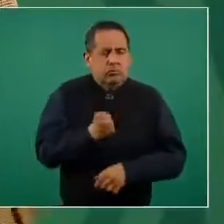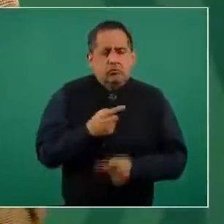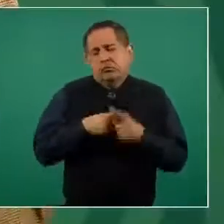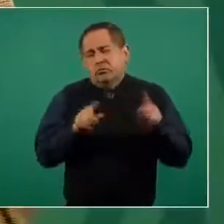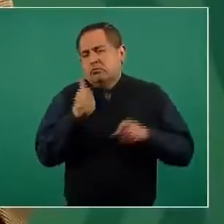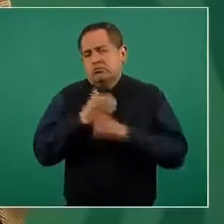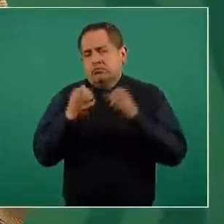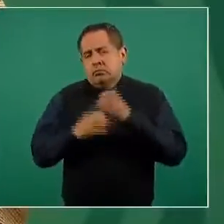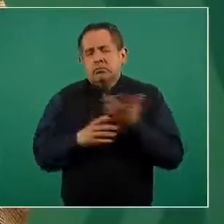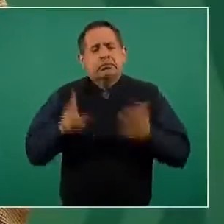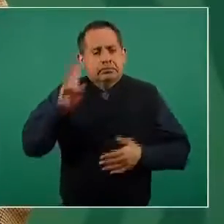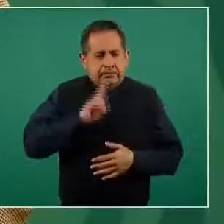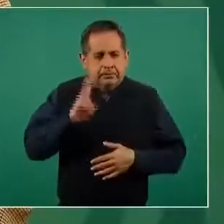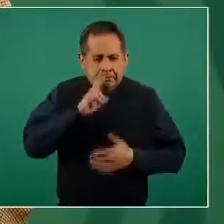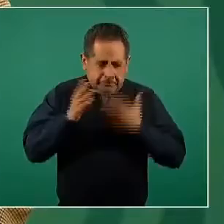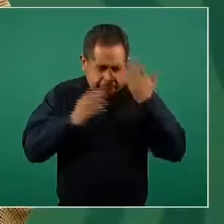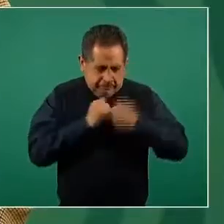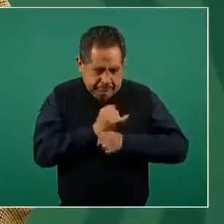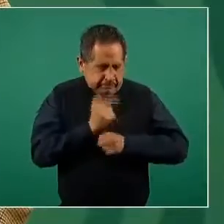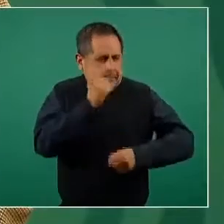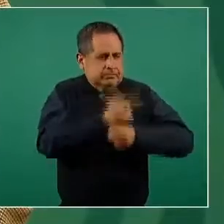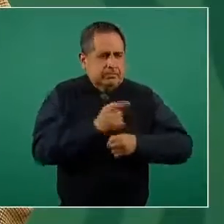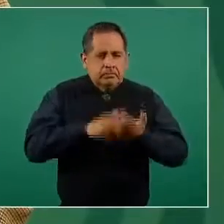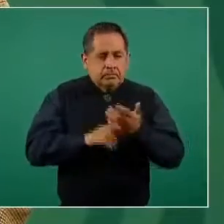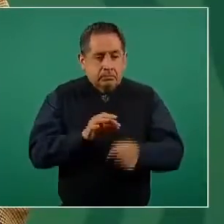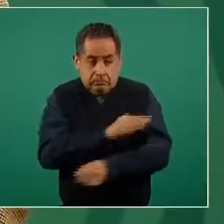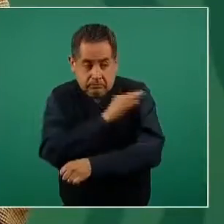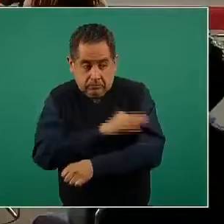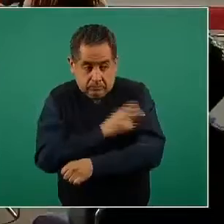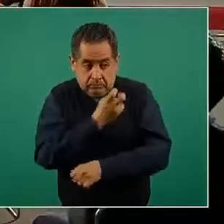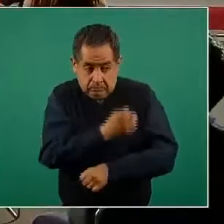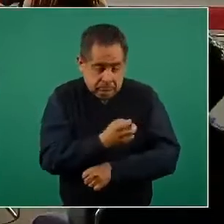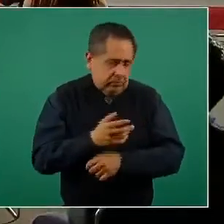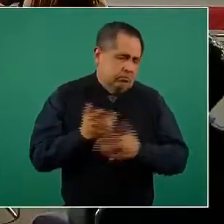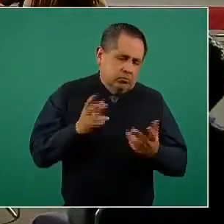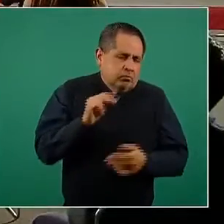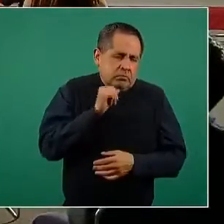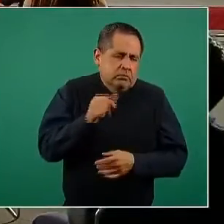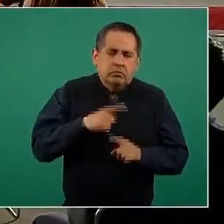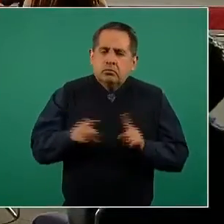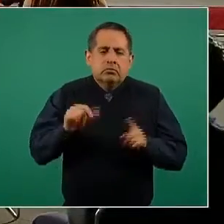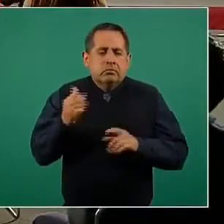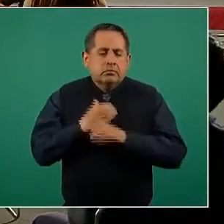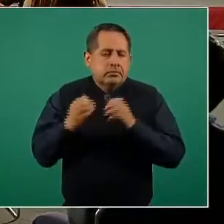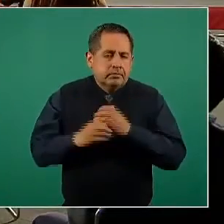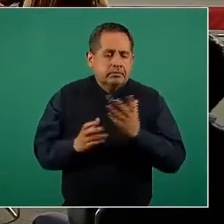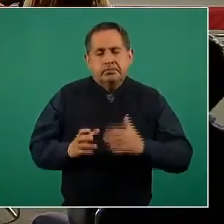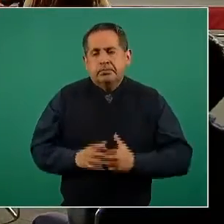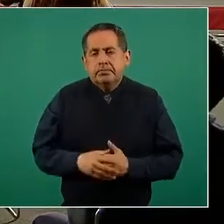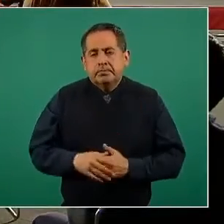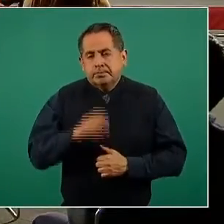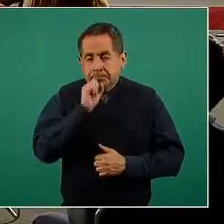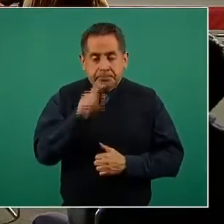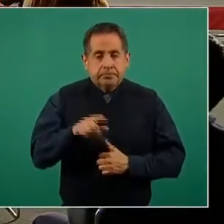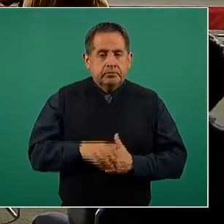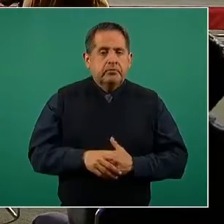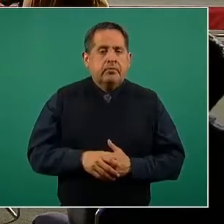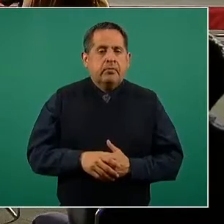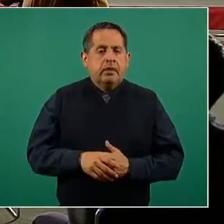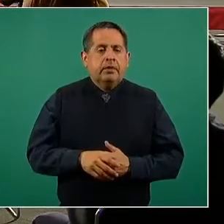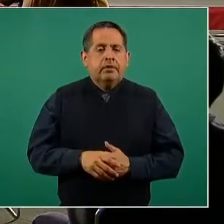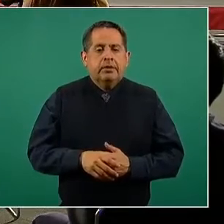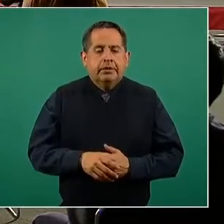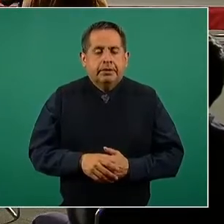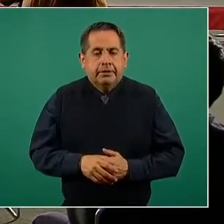ver si realmente están asociados y si esta asociación es causal. Y también se